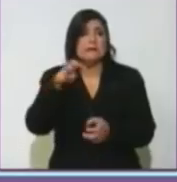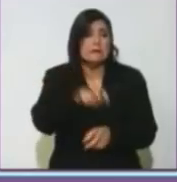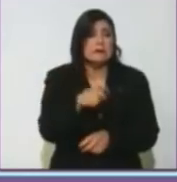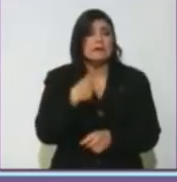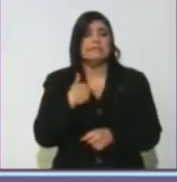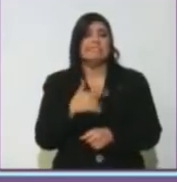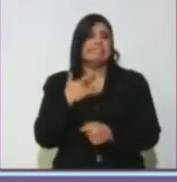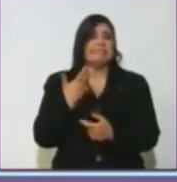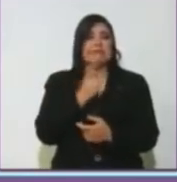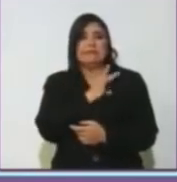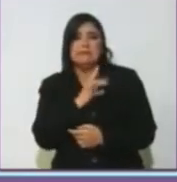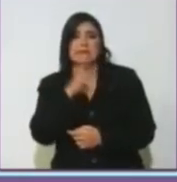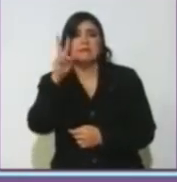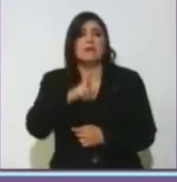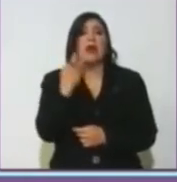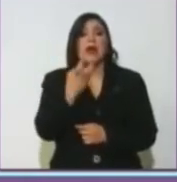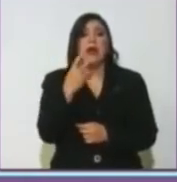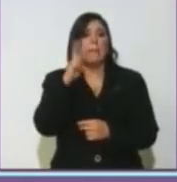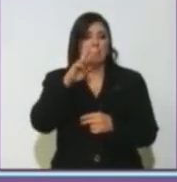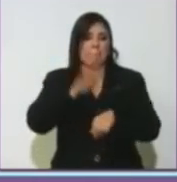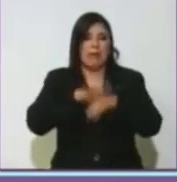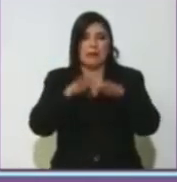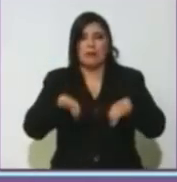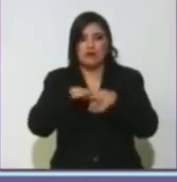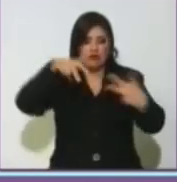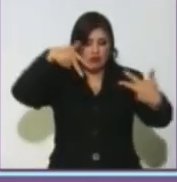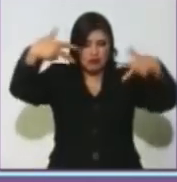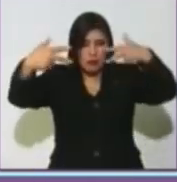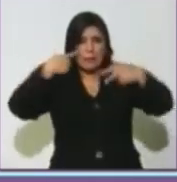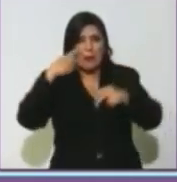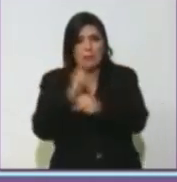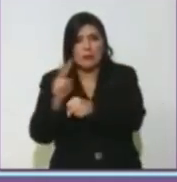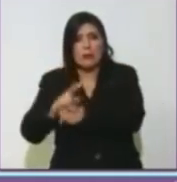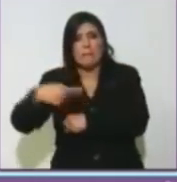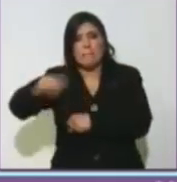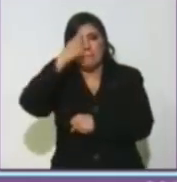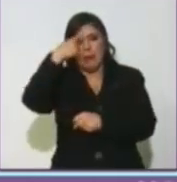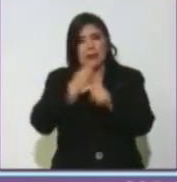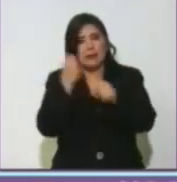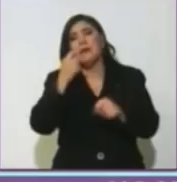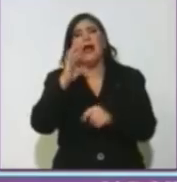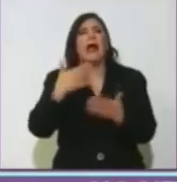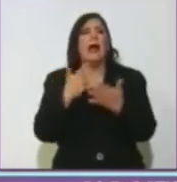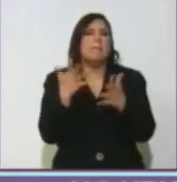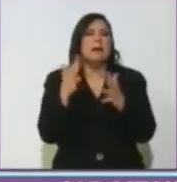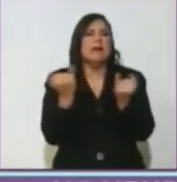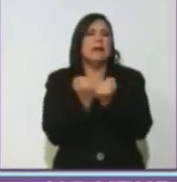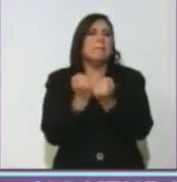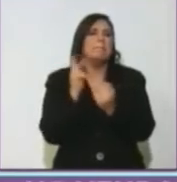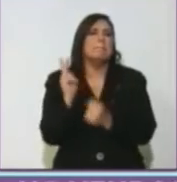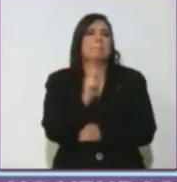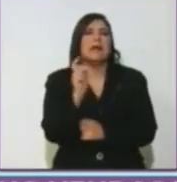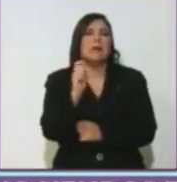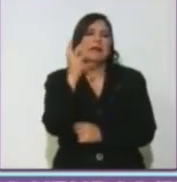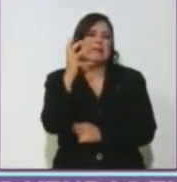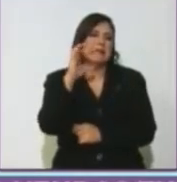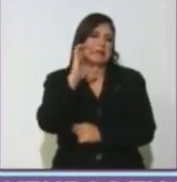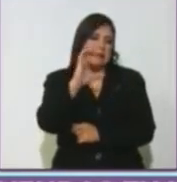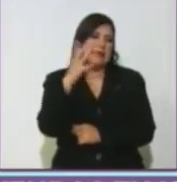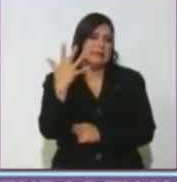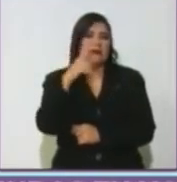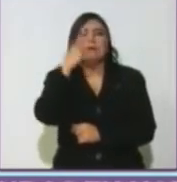es muy importante este centro de monitoreo del transporte que ya he señalado algo muy parecido al c5 este centro de monitoreo de seguridad